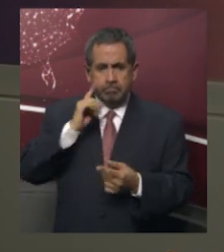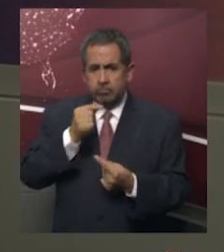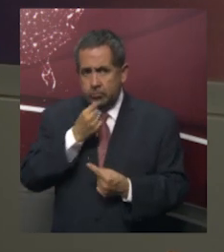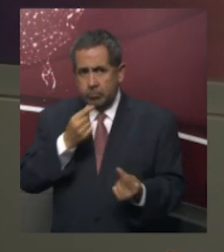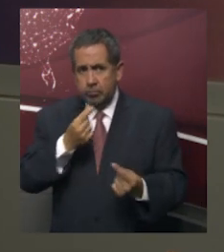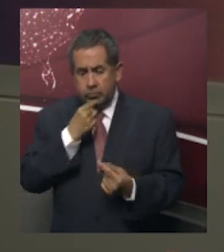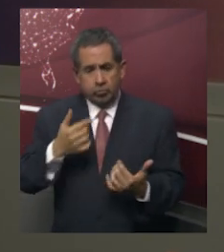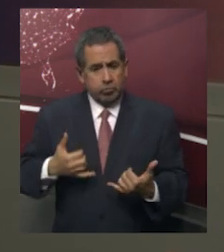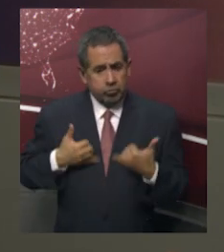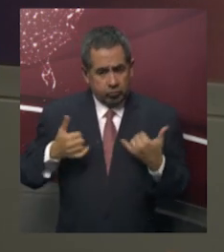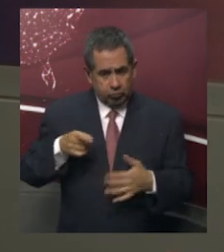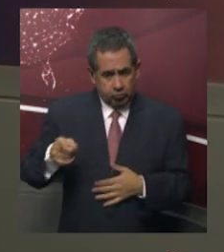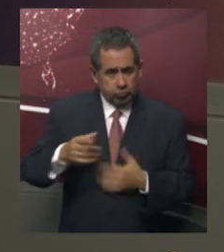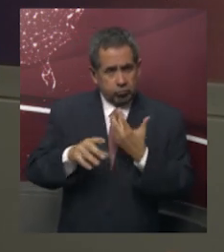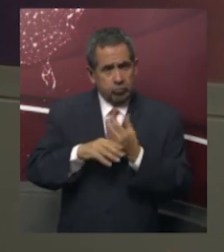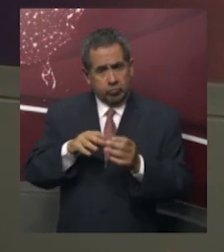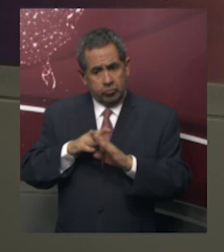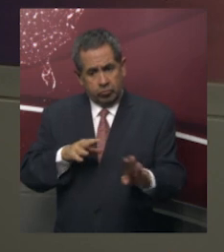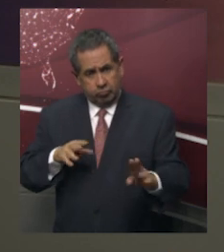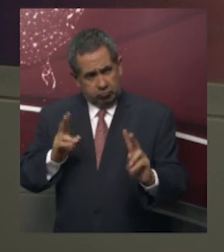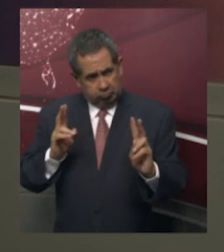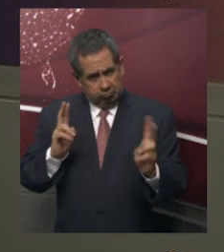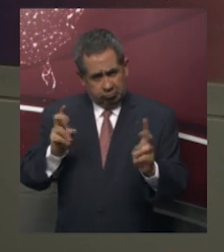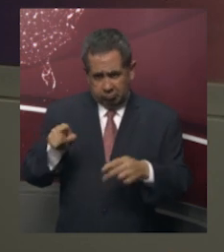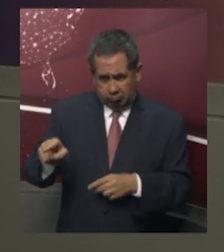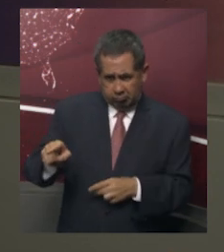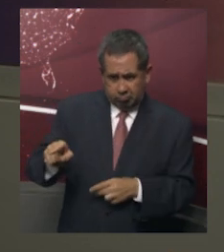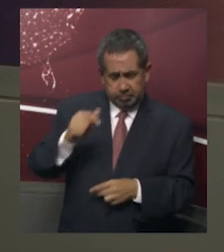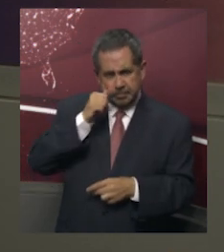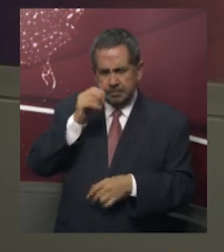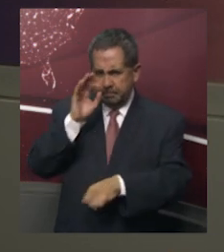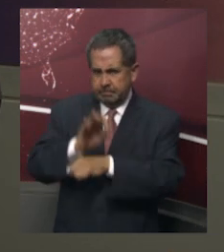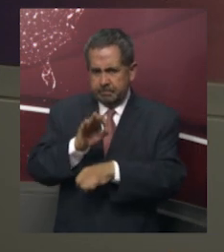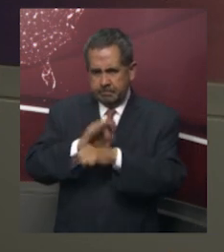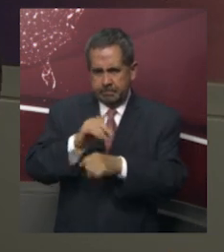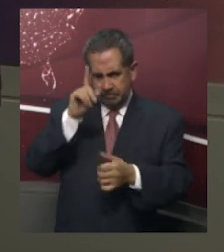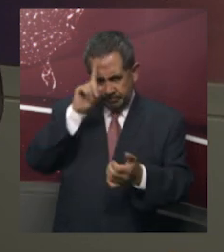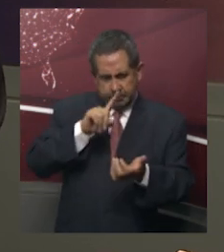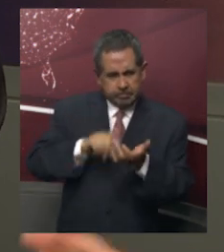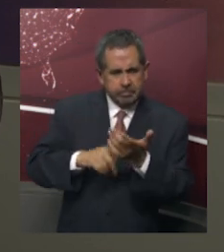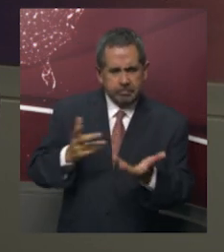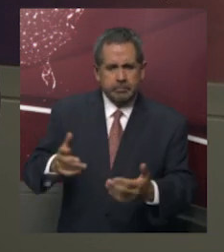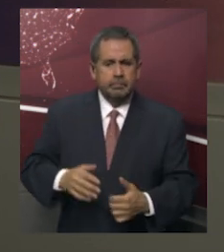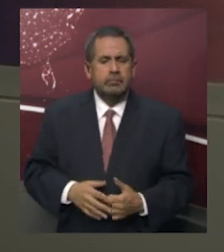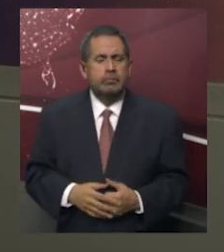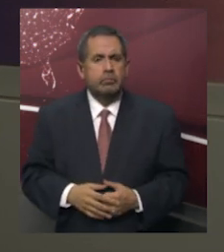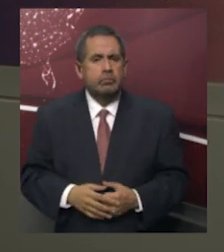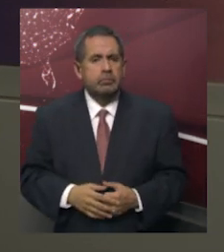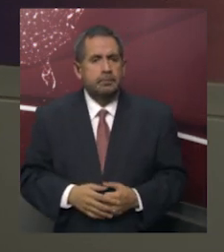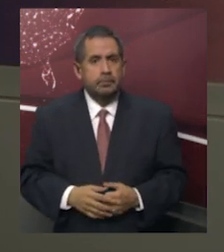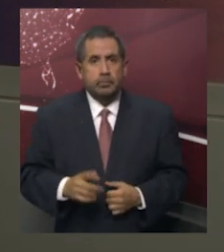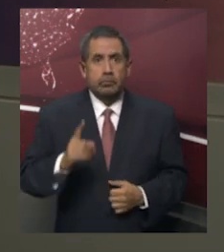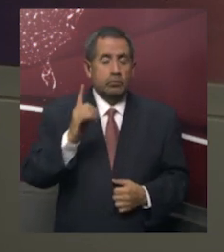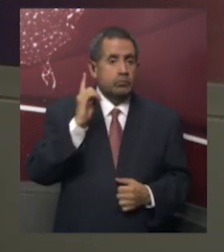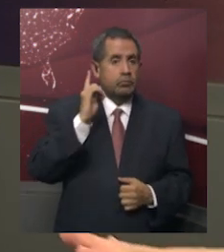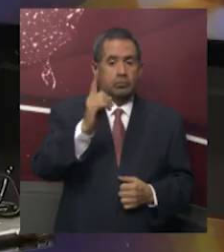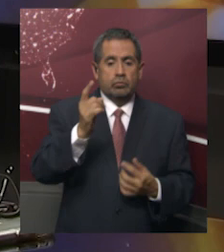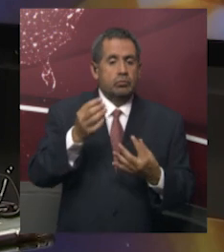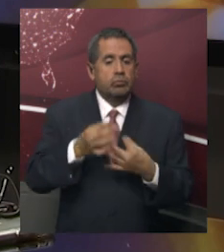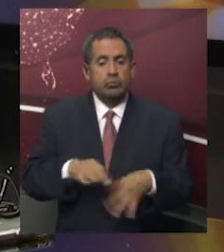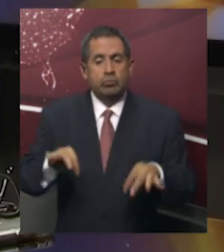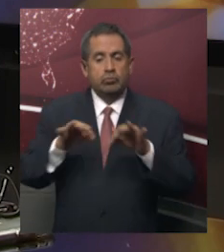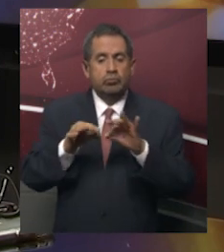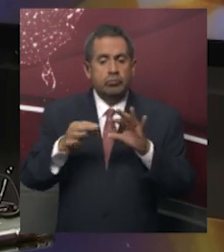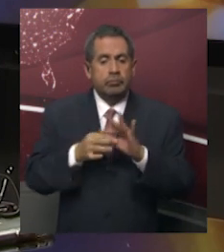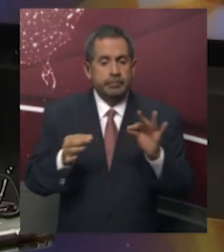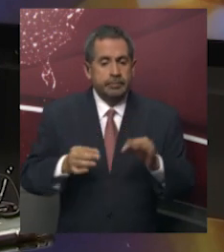niñas y adolescentes migrantes, que es un tema que a México ha posicionado siempre en la agenda internacional? Lo que es muy importante es